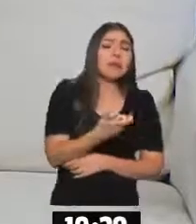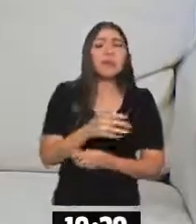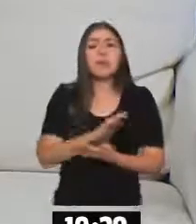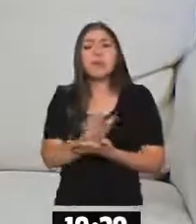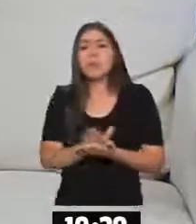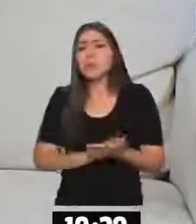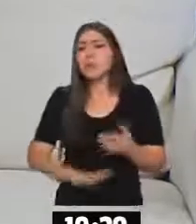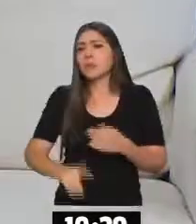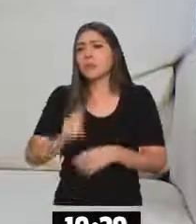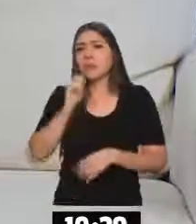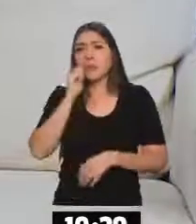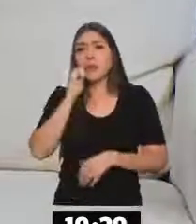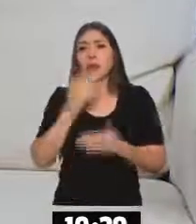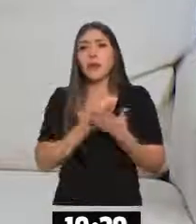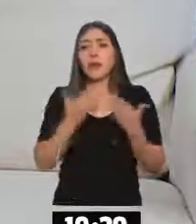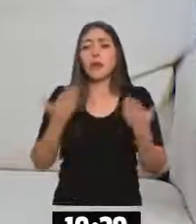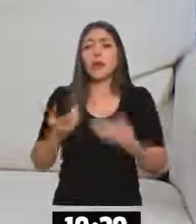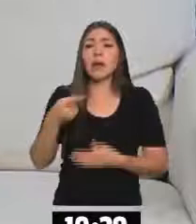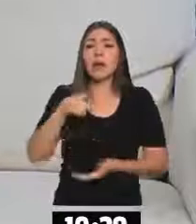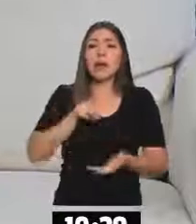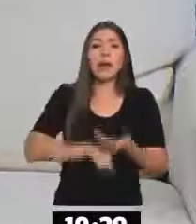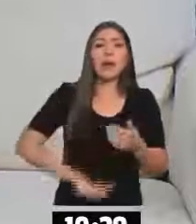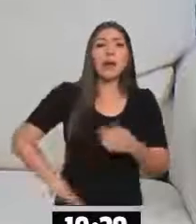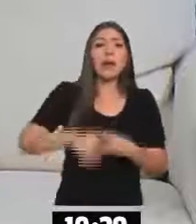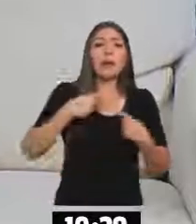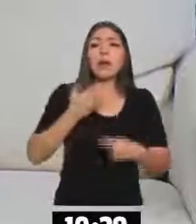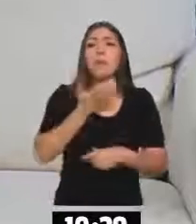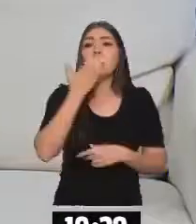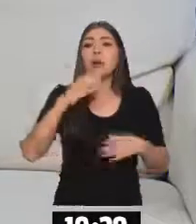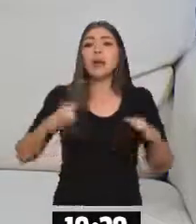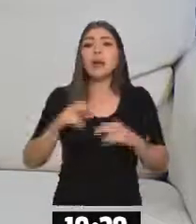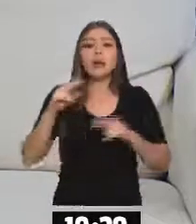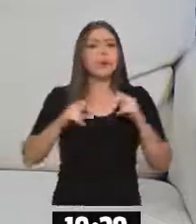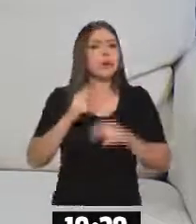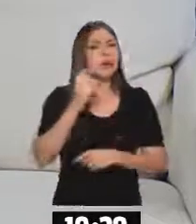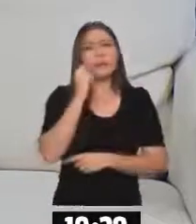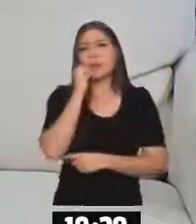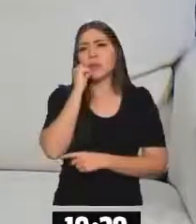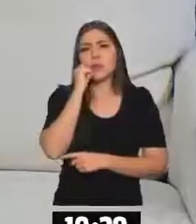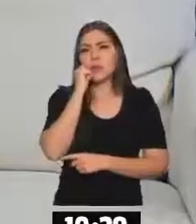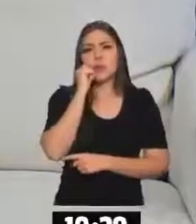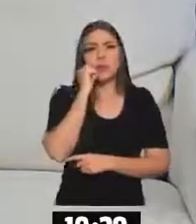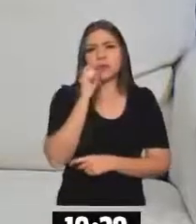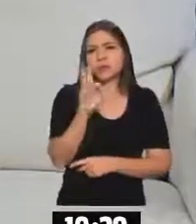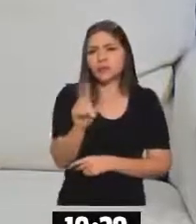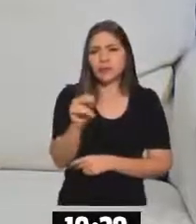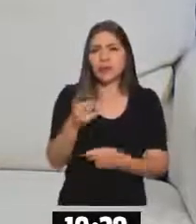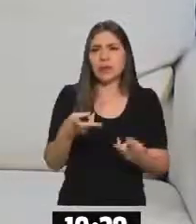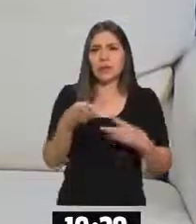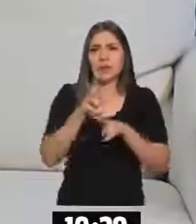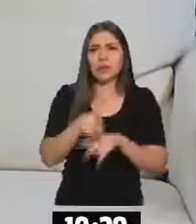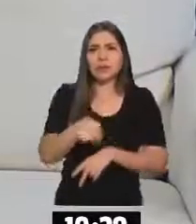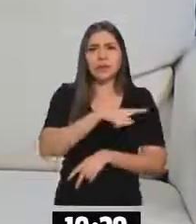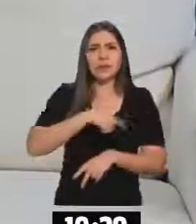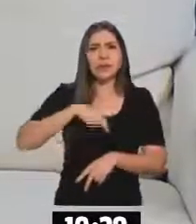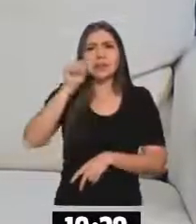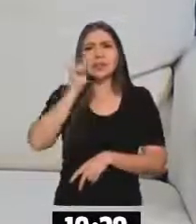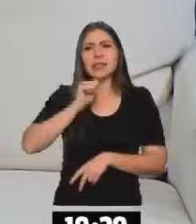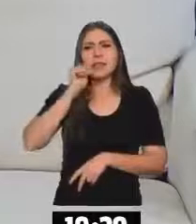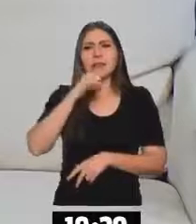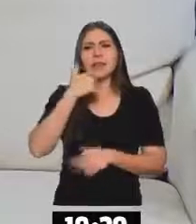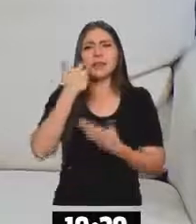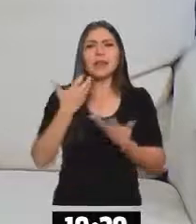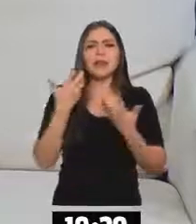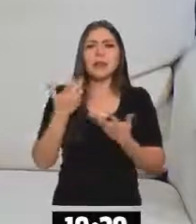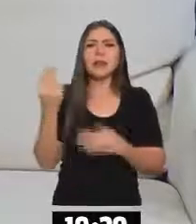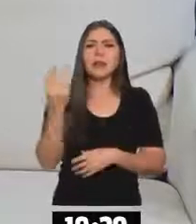el estatus que muchas veces hoy se maneja dentro de la sociedad, sino que al contrario, yo creo que aquí lo único que nosotros tratamos siempre de no olvidar